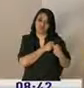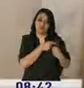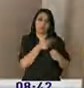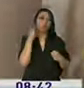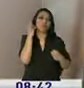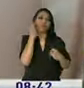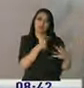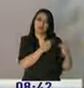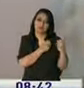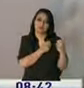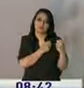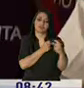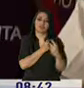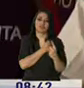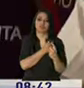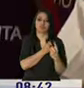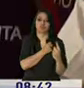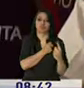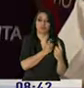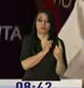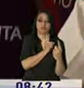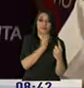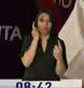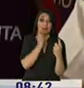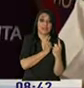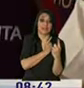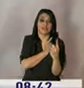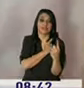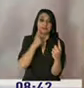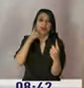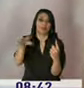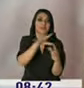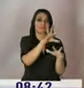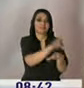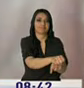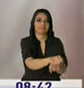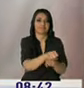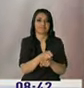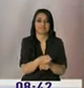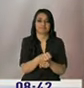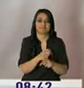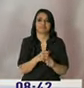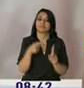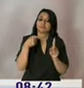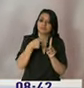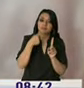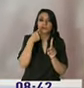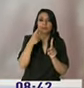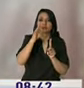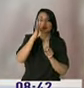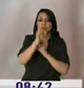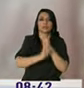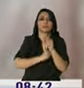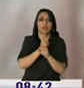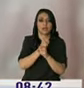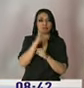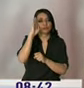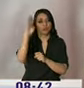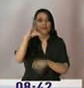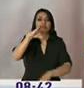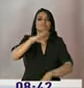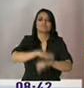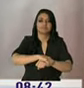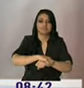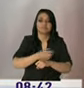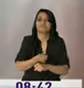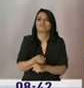alejarle de la víctima y proceder a la incursión. Por este hecho, Emilio A., de 40 años de edad, fue detenido bajo el cargo de tentativa